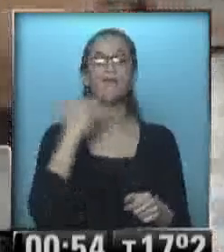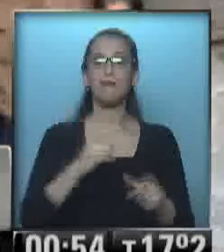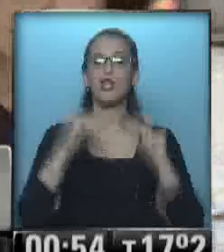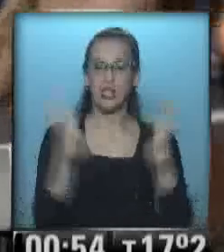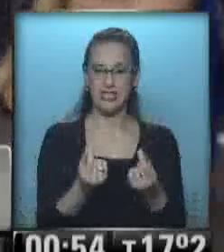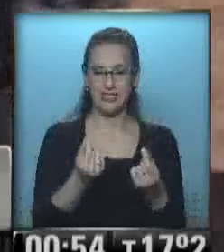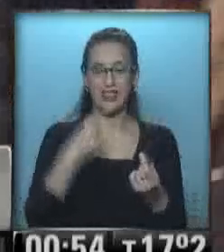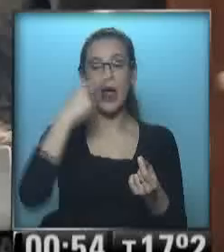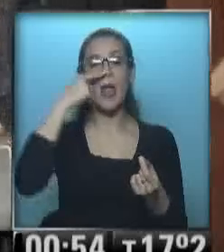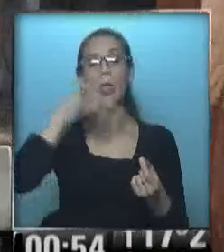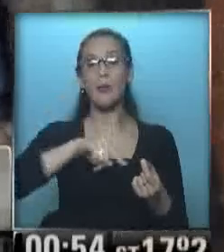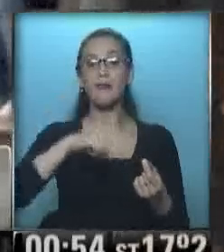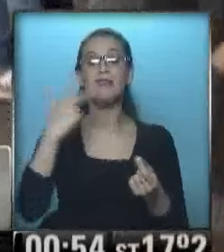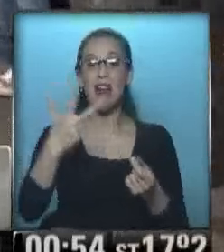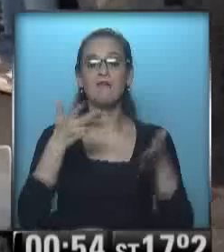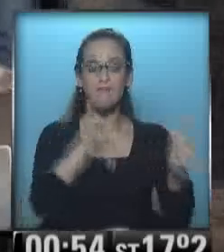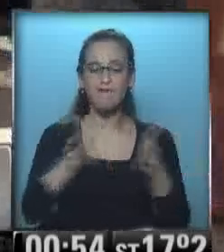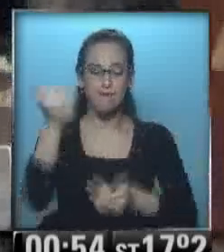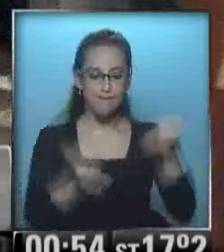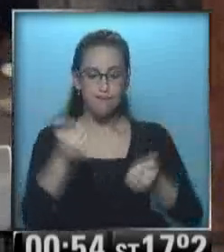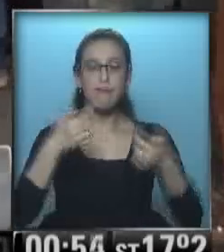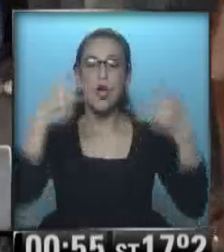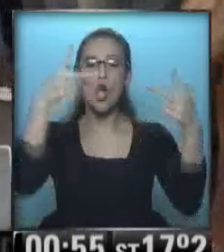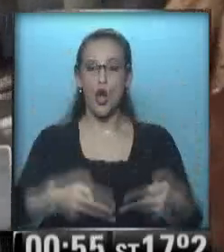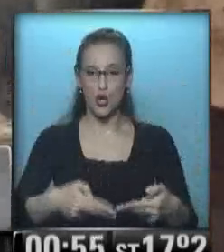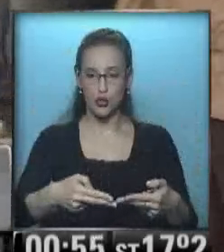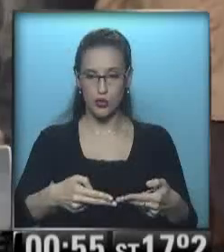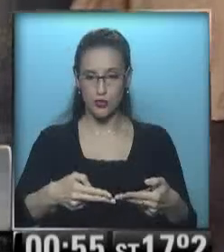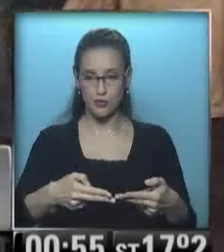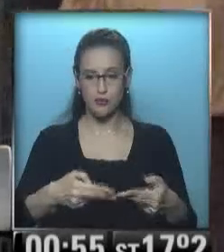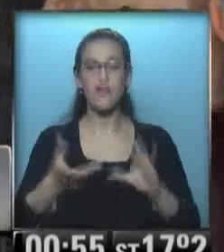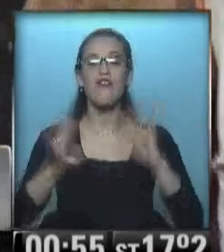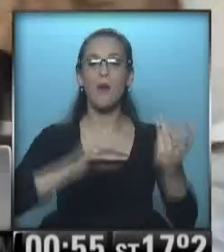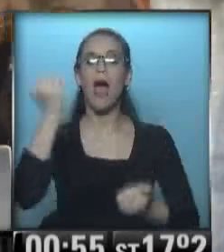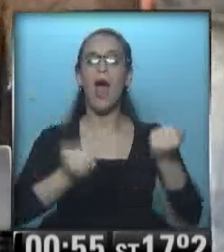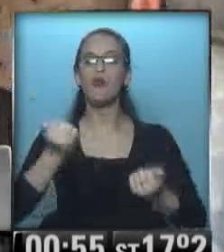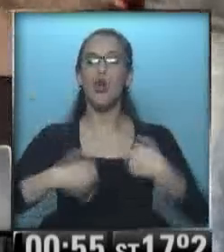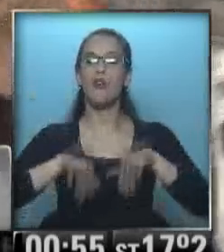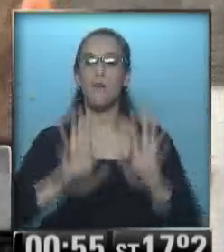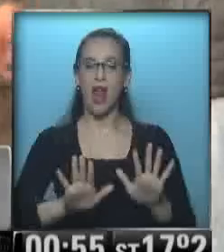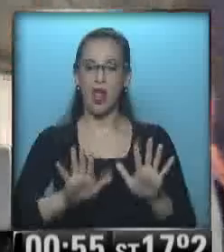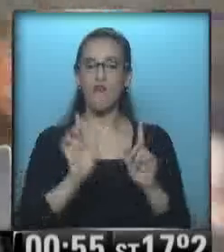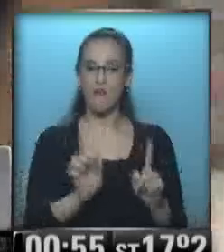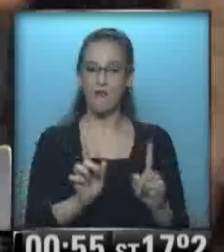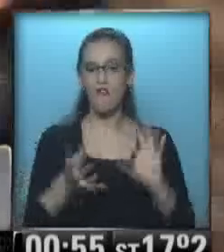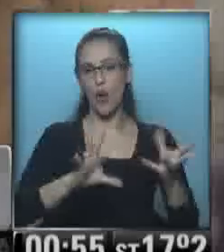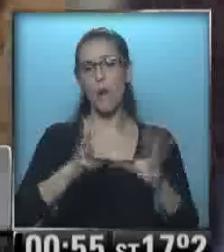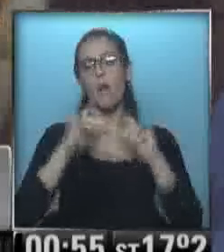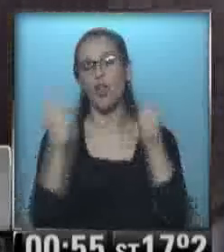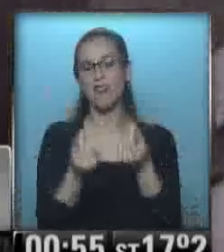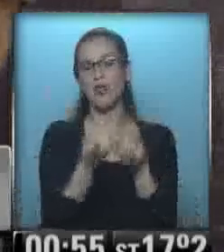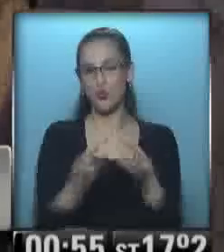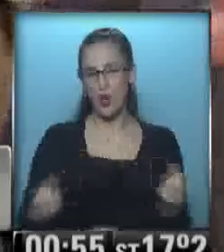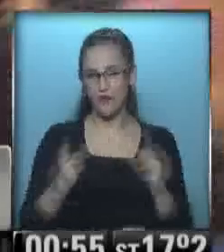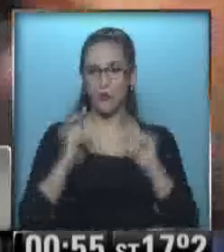cortaron 3 carriles de la Panamericana con la modalidad de estacionar autos sobre la autopista. El conflicto en la autopartista Liar se inició en mayo,